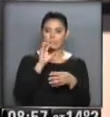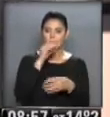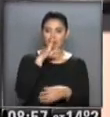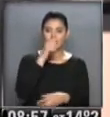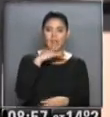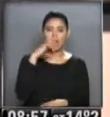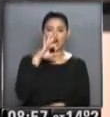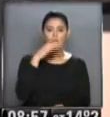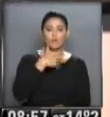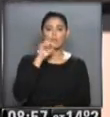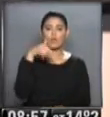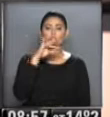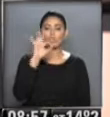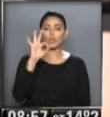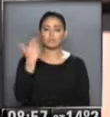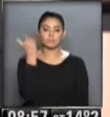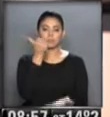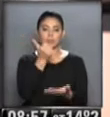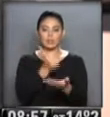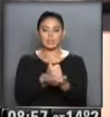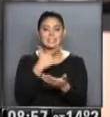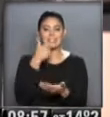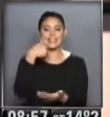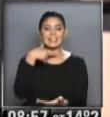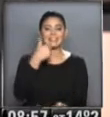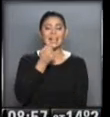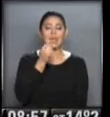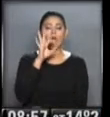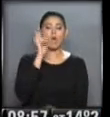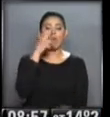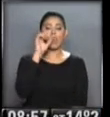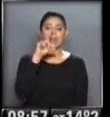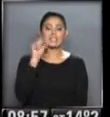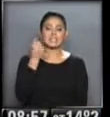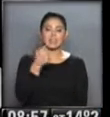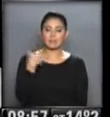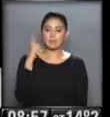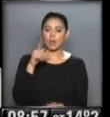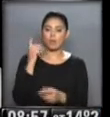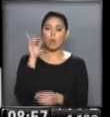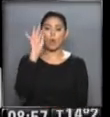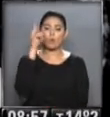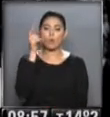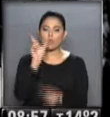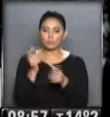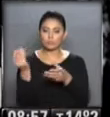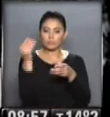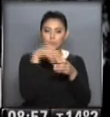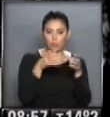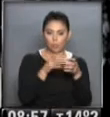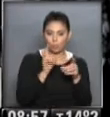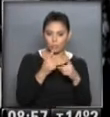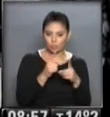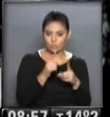Bajo Fondo, conformado por Gustavo Santaolalla y muy bien acompañado por los uruguayos Adrián Sosa y Juan Campodónico.